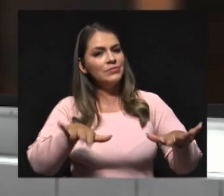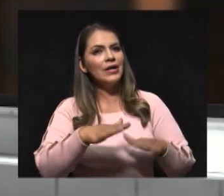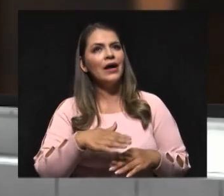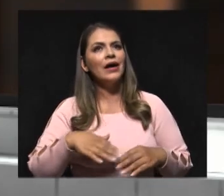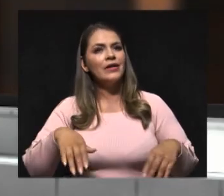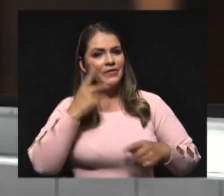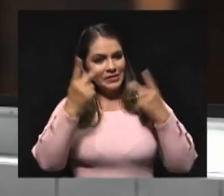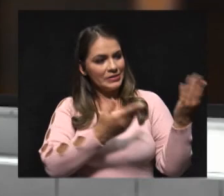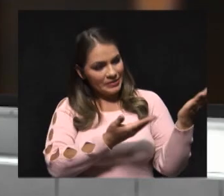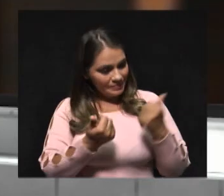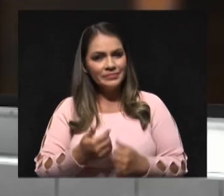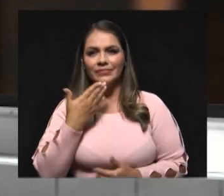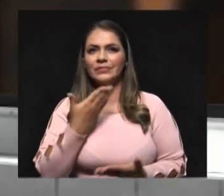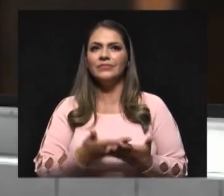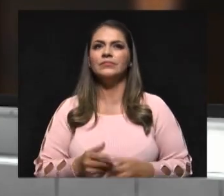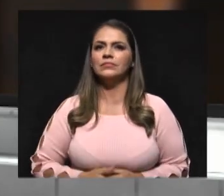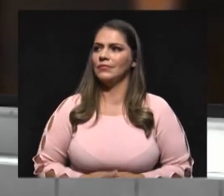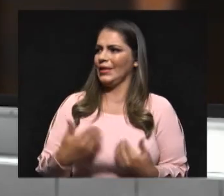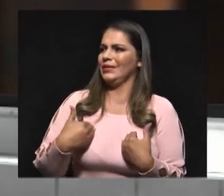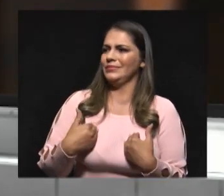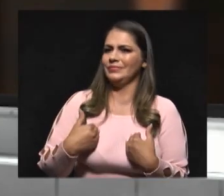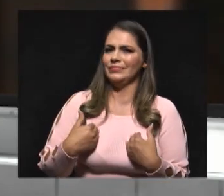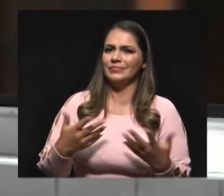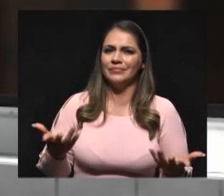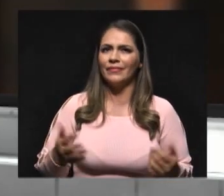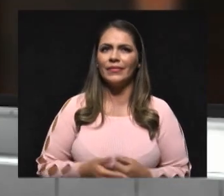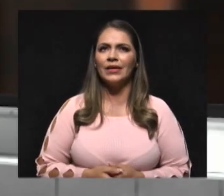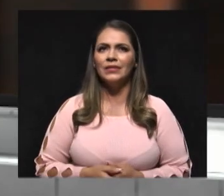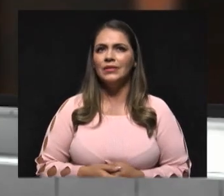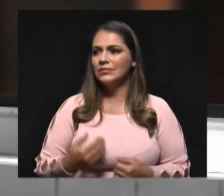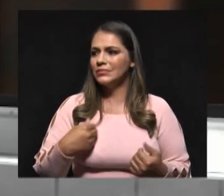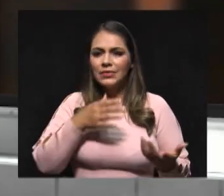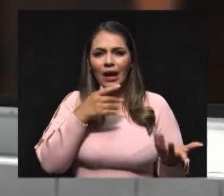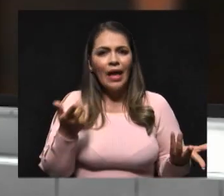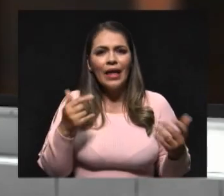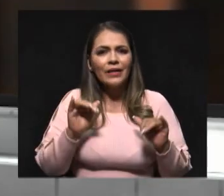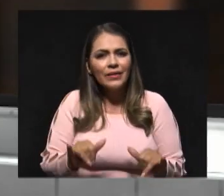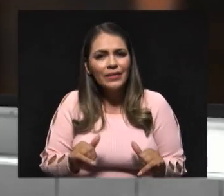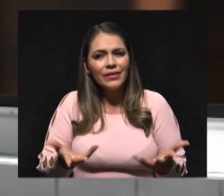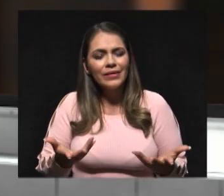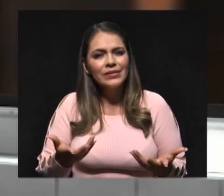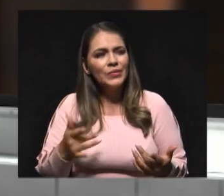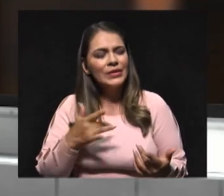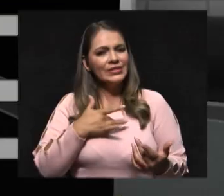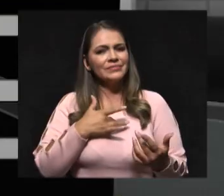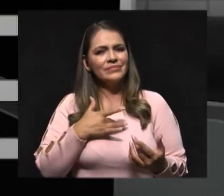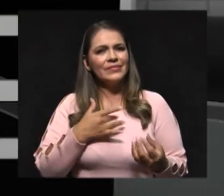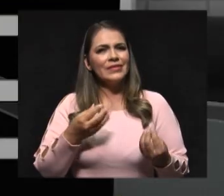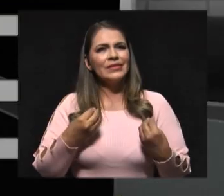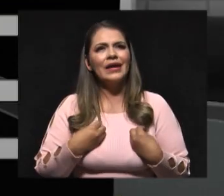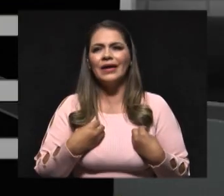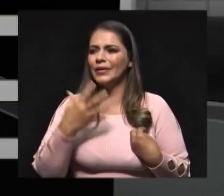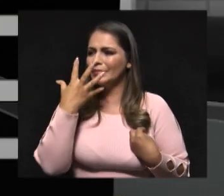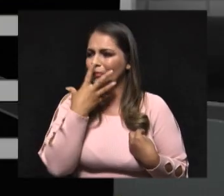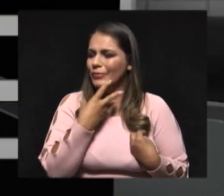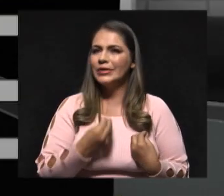tierrita para venirnos a visitar a nosotros locales no éramos pues nada del otro mundo y esa es una actitud que usted ya siento extranjero pues